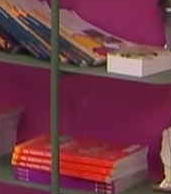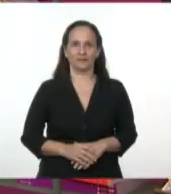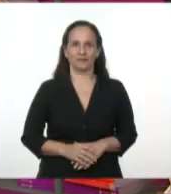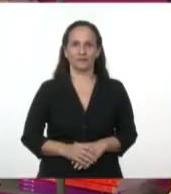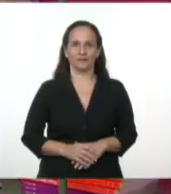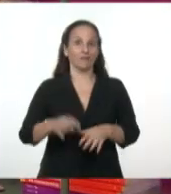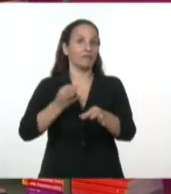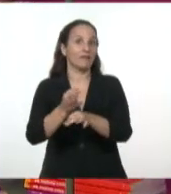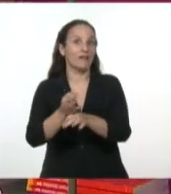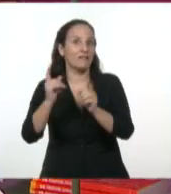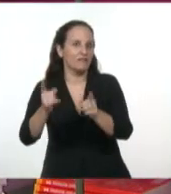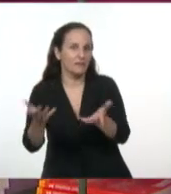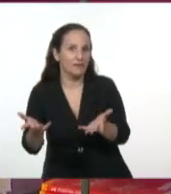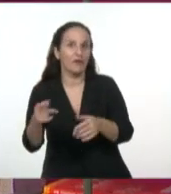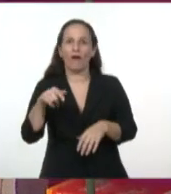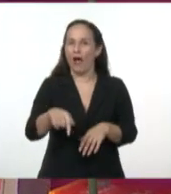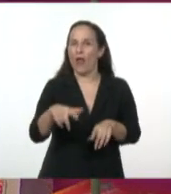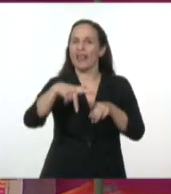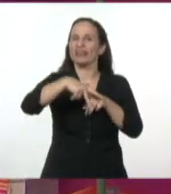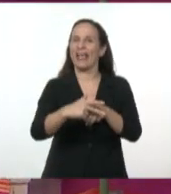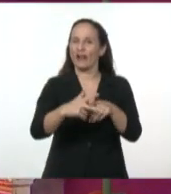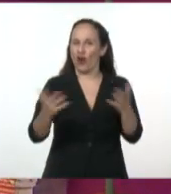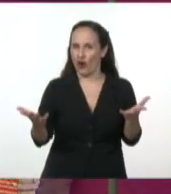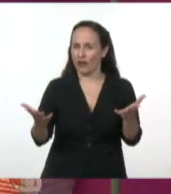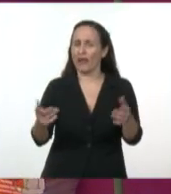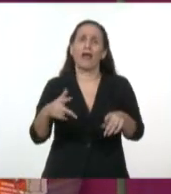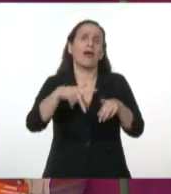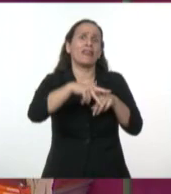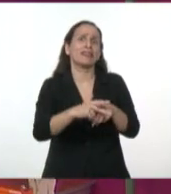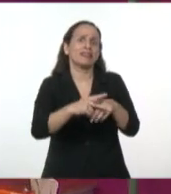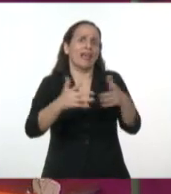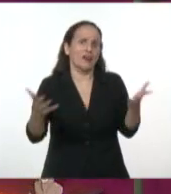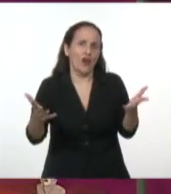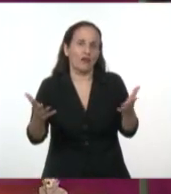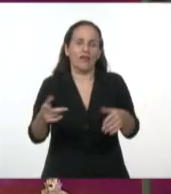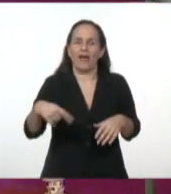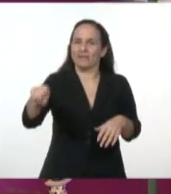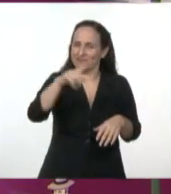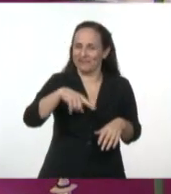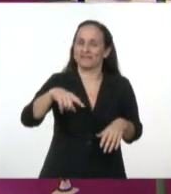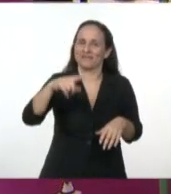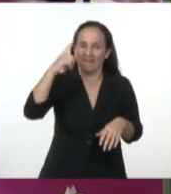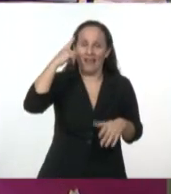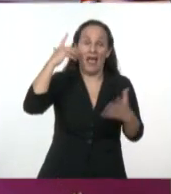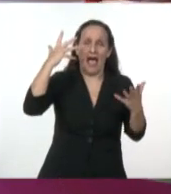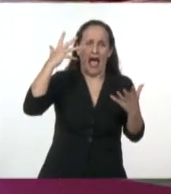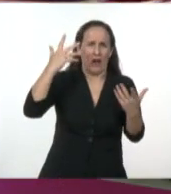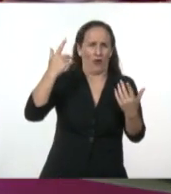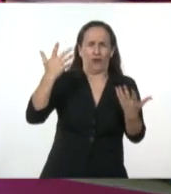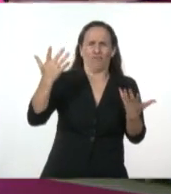Seguimos educando y llegó el momento de hablar de tecnología. La tecnología que a veces pensamos lejana, como